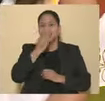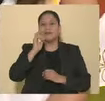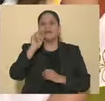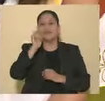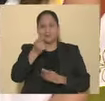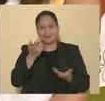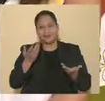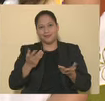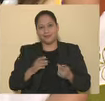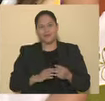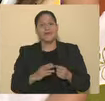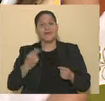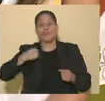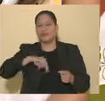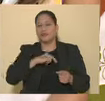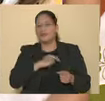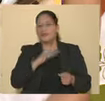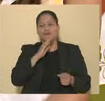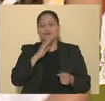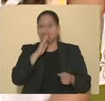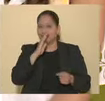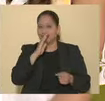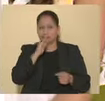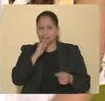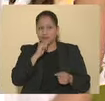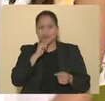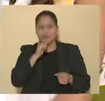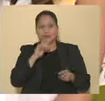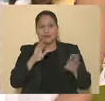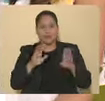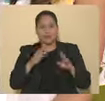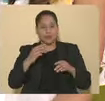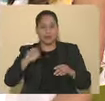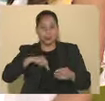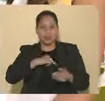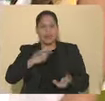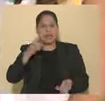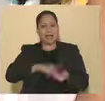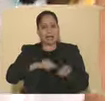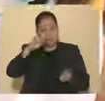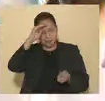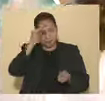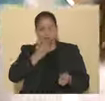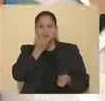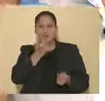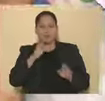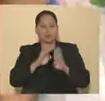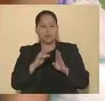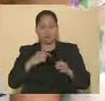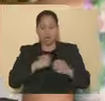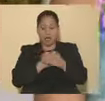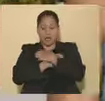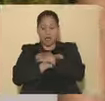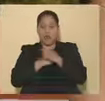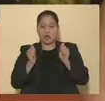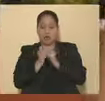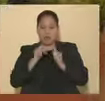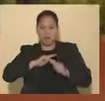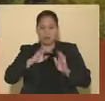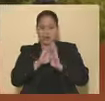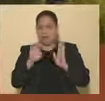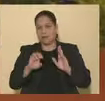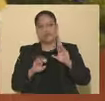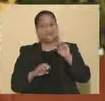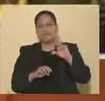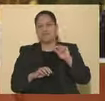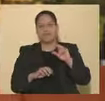es esa. No podemos empezar con la idea equivocada de que vamos a educar con el ejemplo. Es decir, la educación